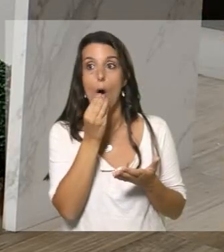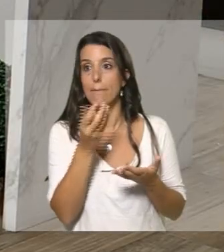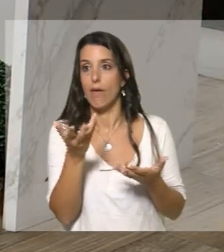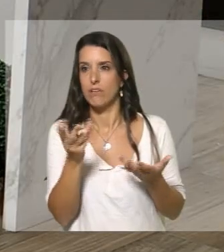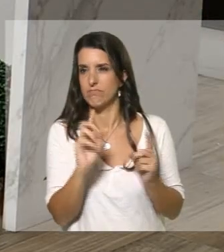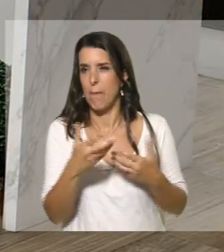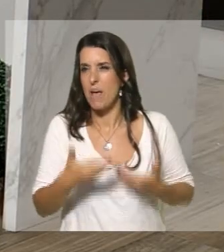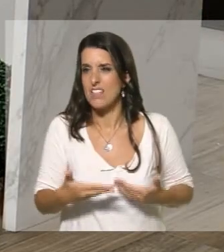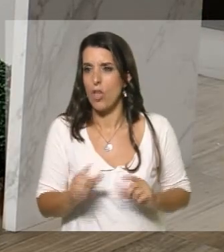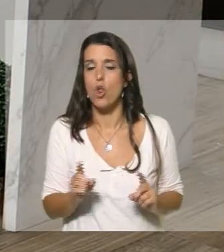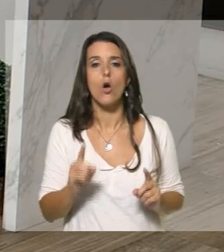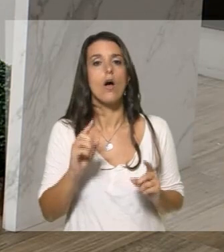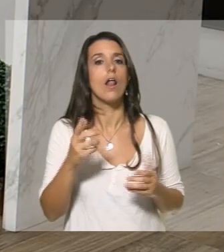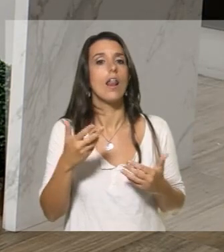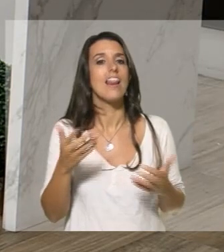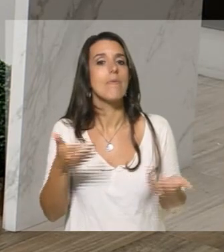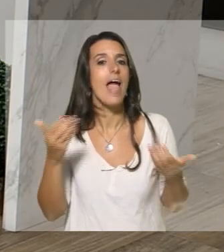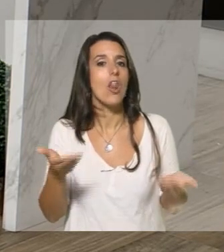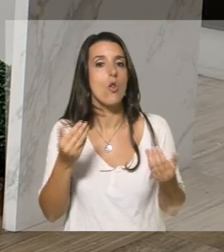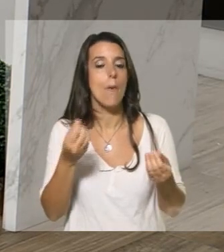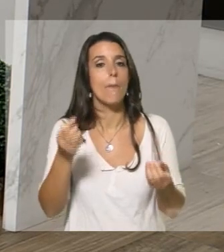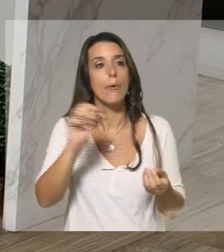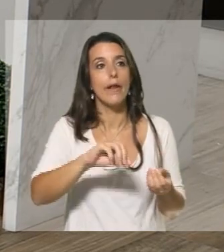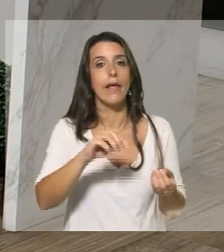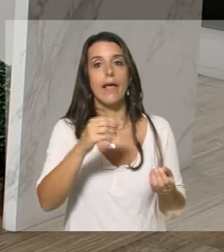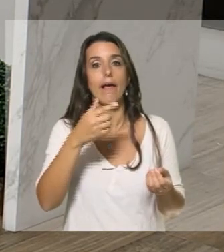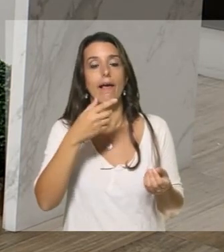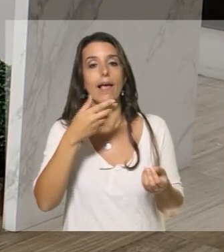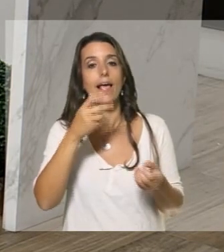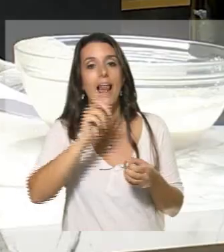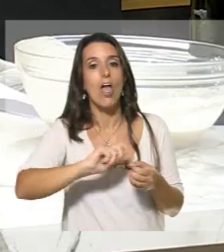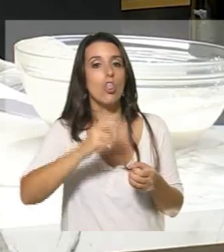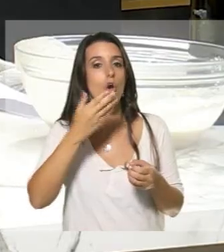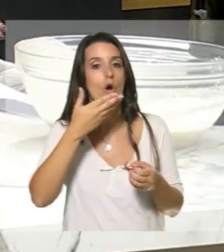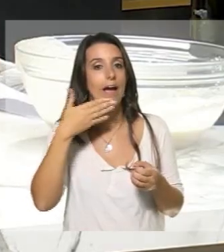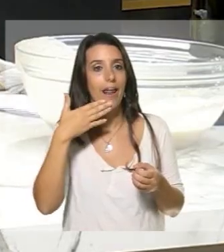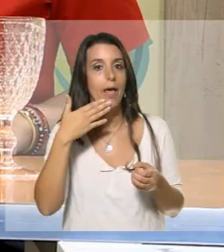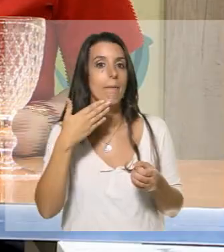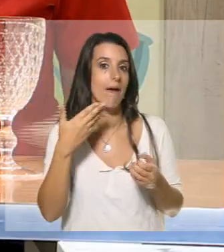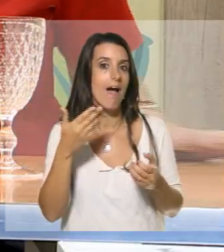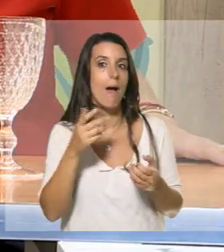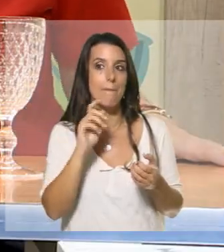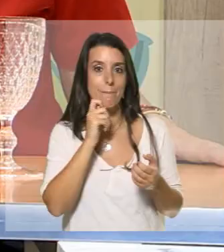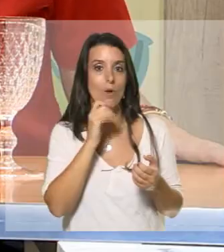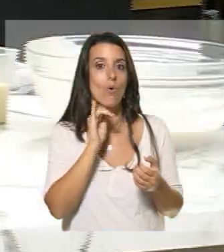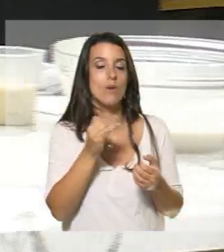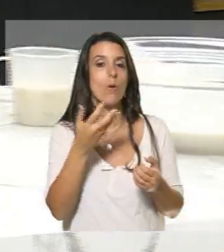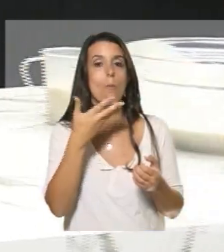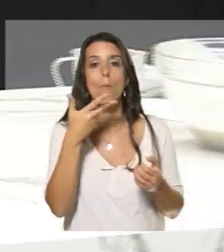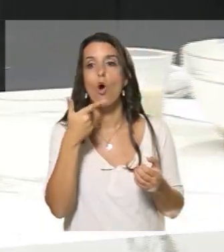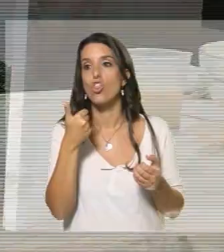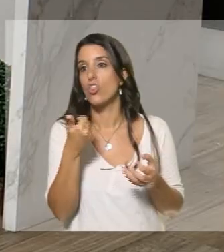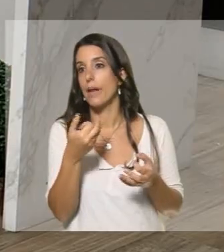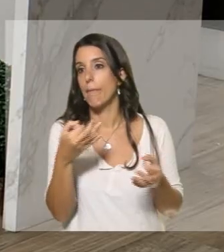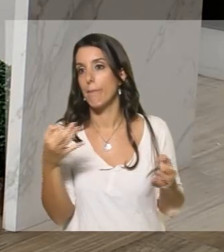que te cae pesado, es una masa livianita. Entonces le pones un helado de crema y... Me encanta que sea con el helado de crema. Tenés un postre brutal. Me parece que